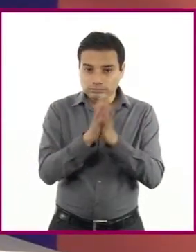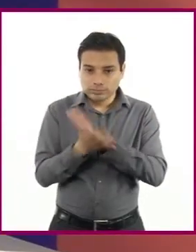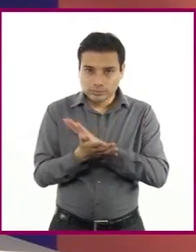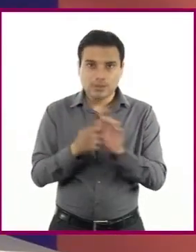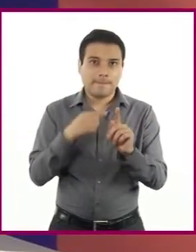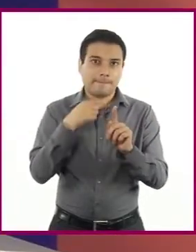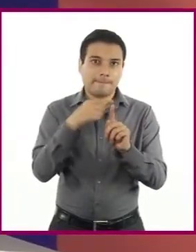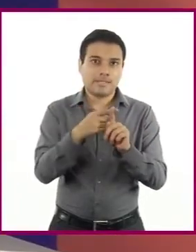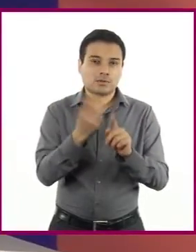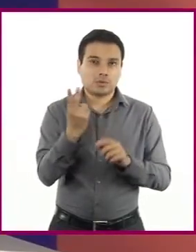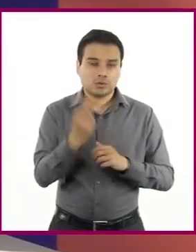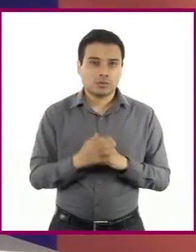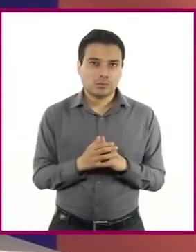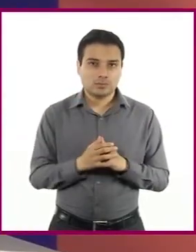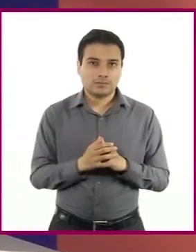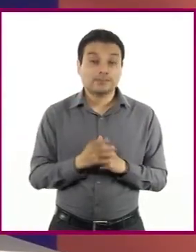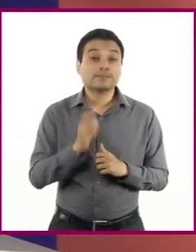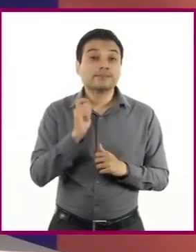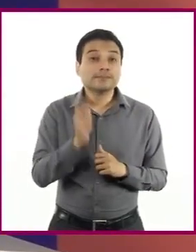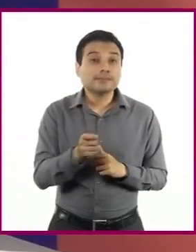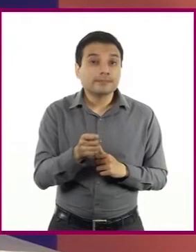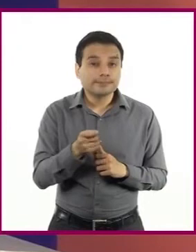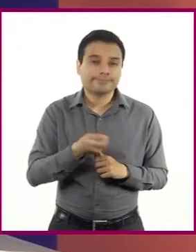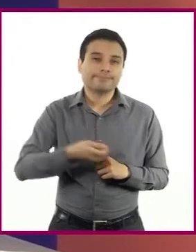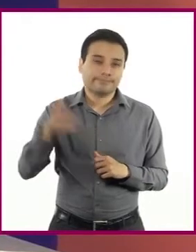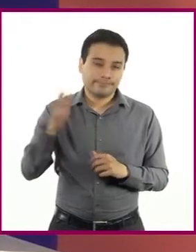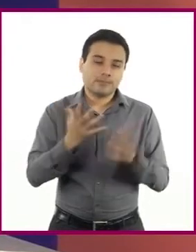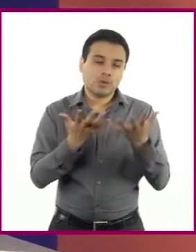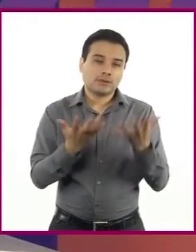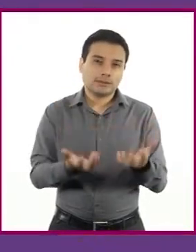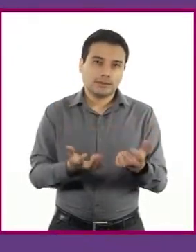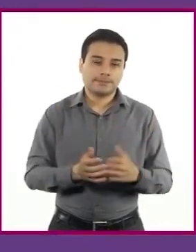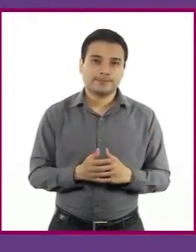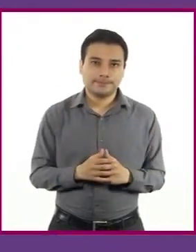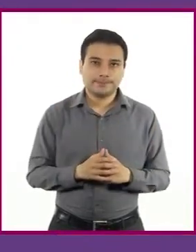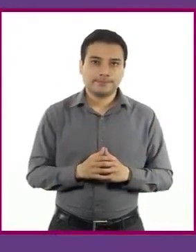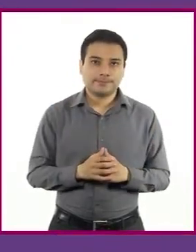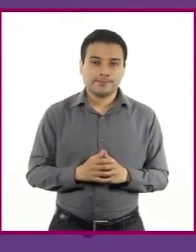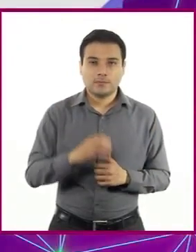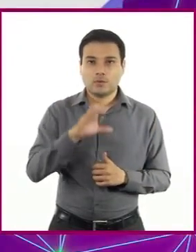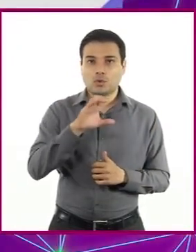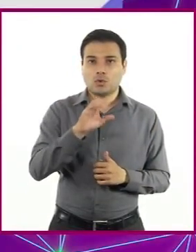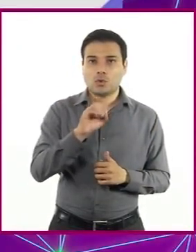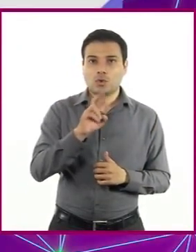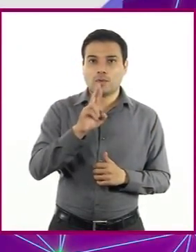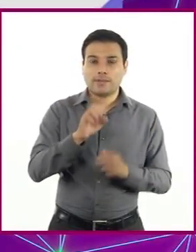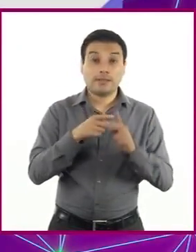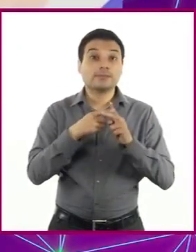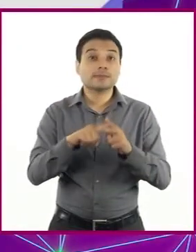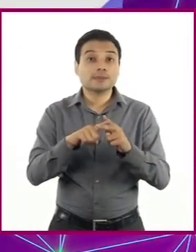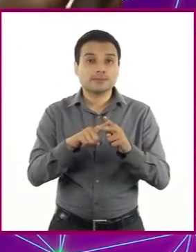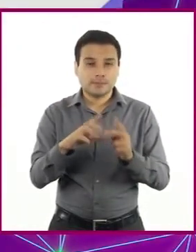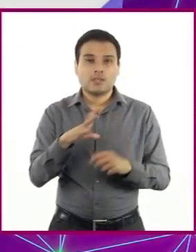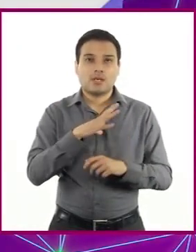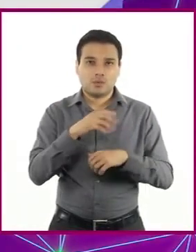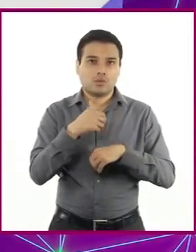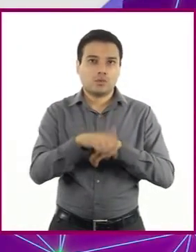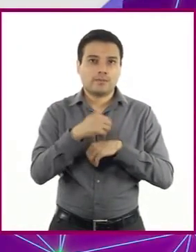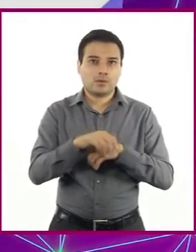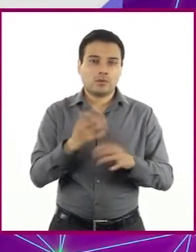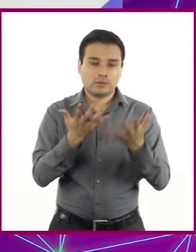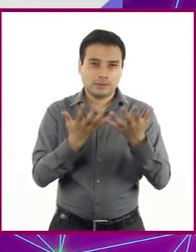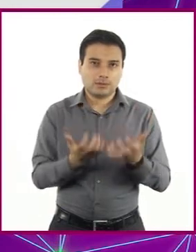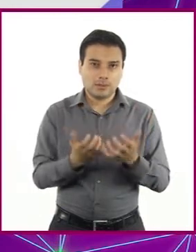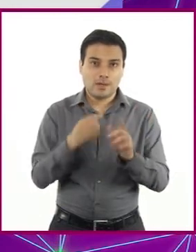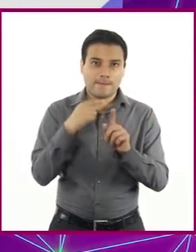2. Entonces decimos que se oxida. El cobre al principio tenía un número de